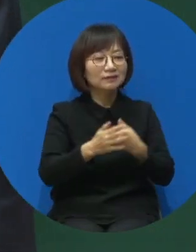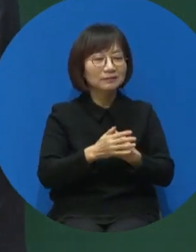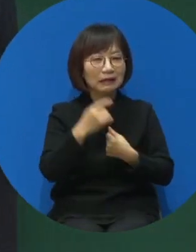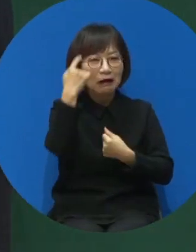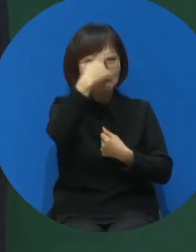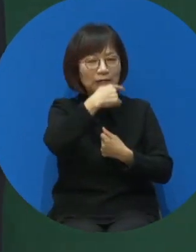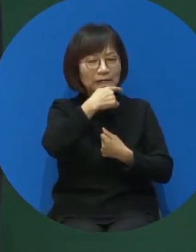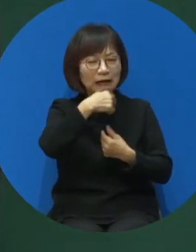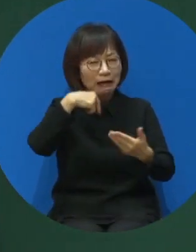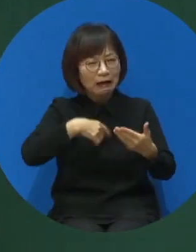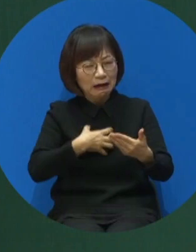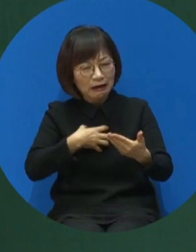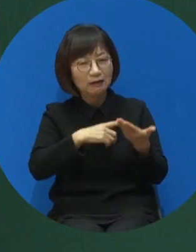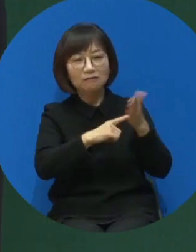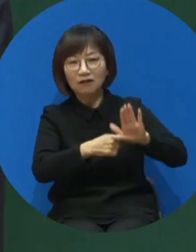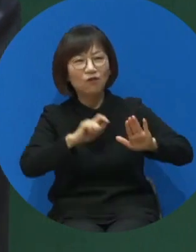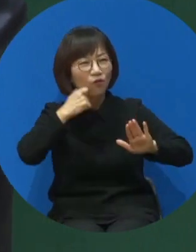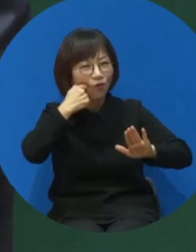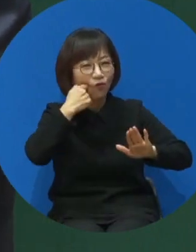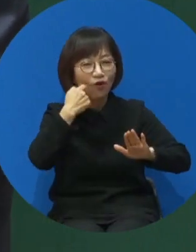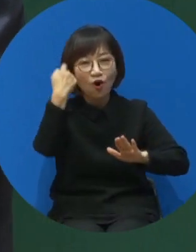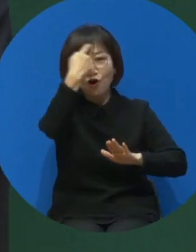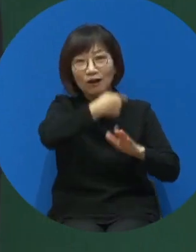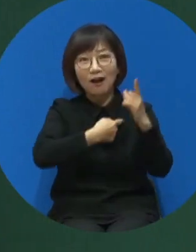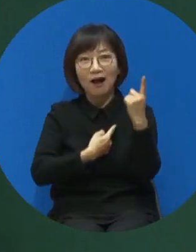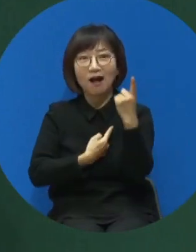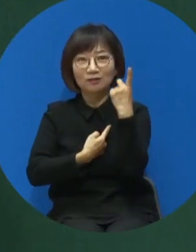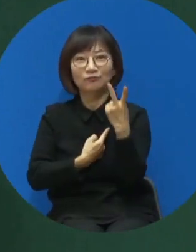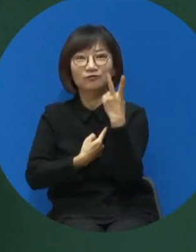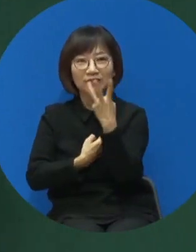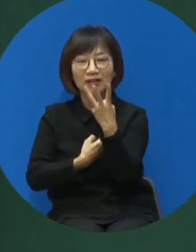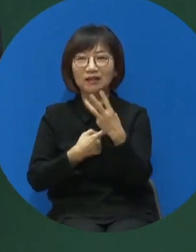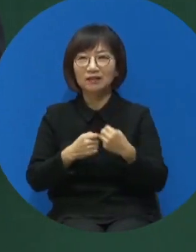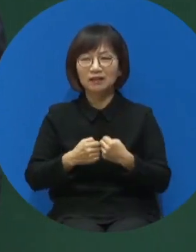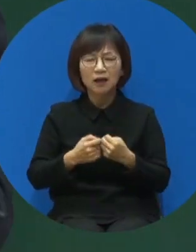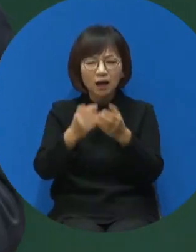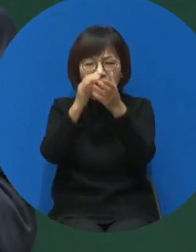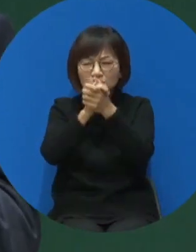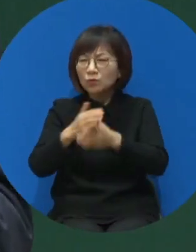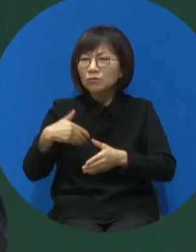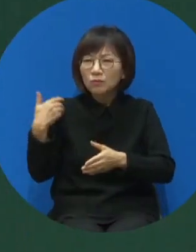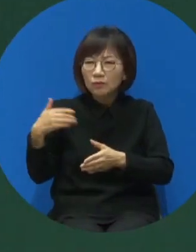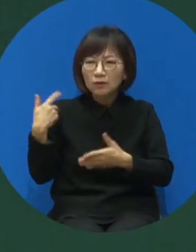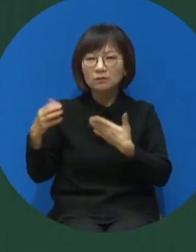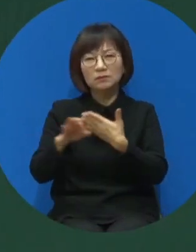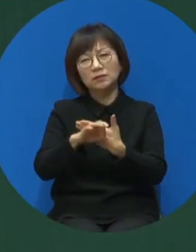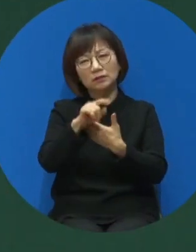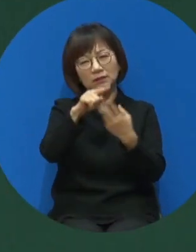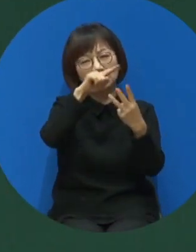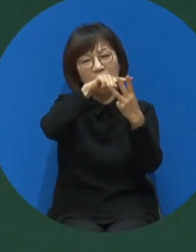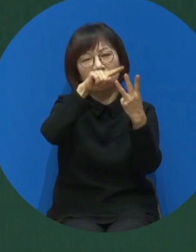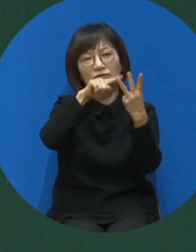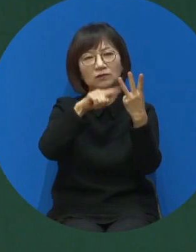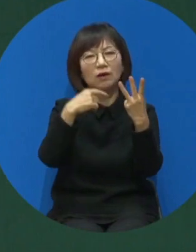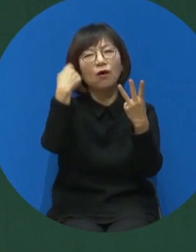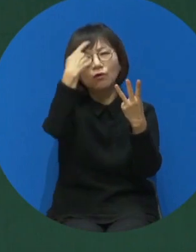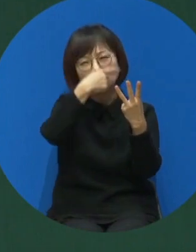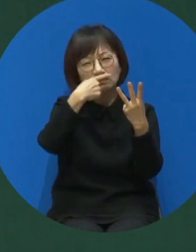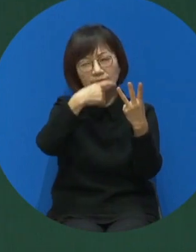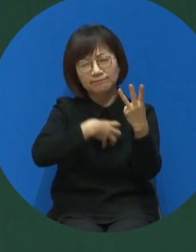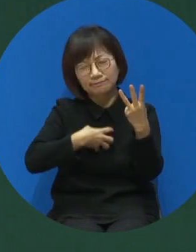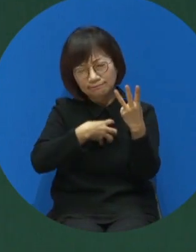iglesia por eso son tres tipos de vidas 80 el mundo mon coeur quede y un volumen no si no conocen lo que es la oración van a desconocer esto y será ese